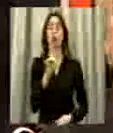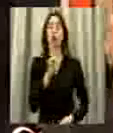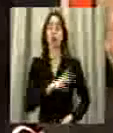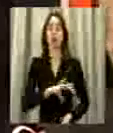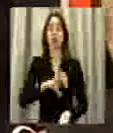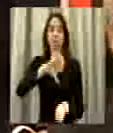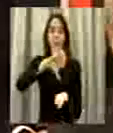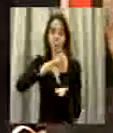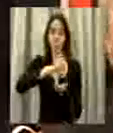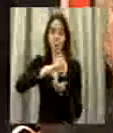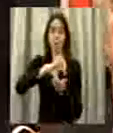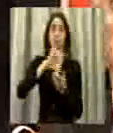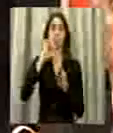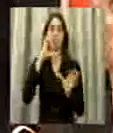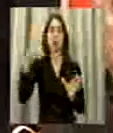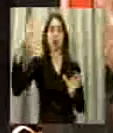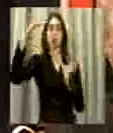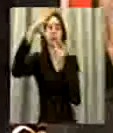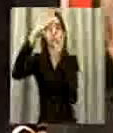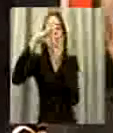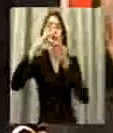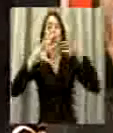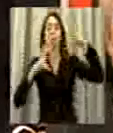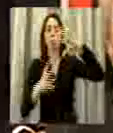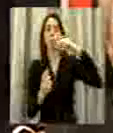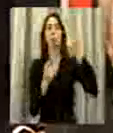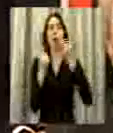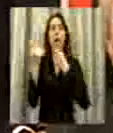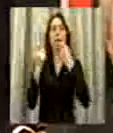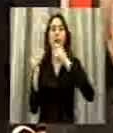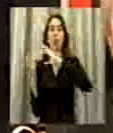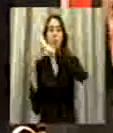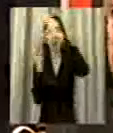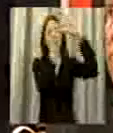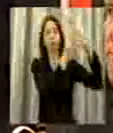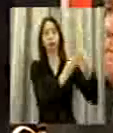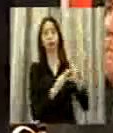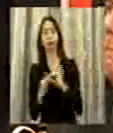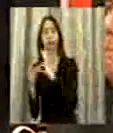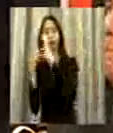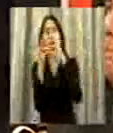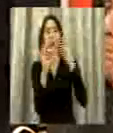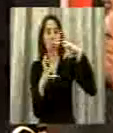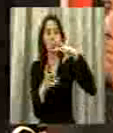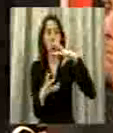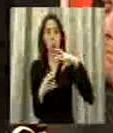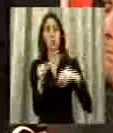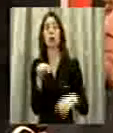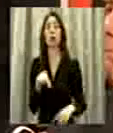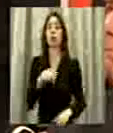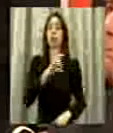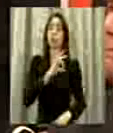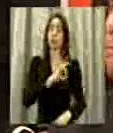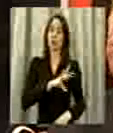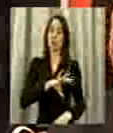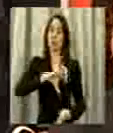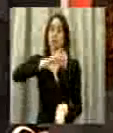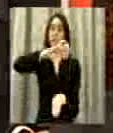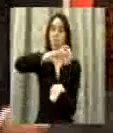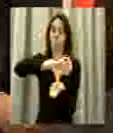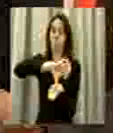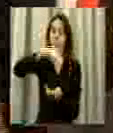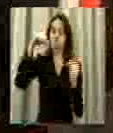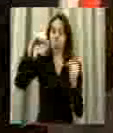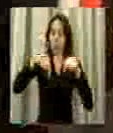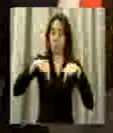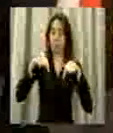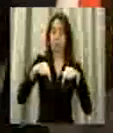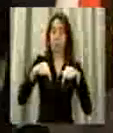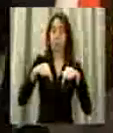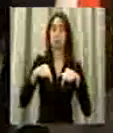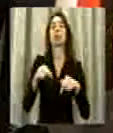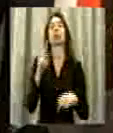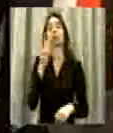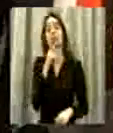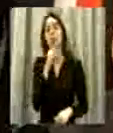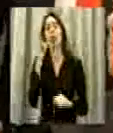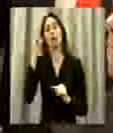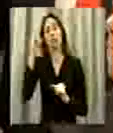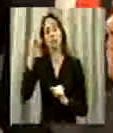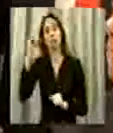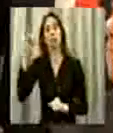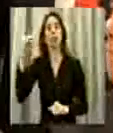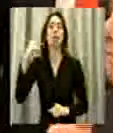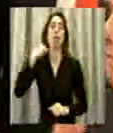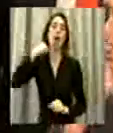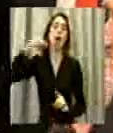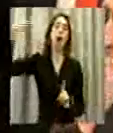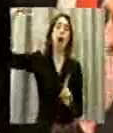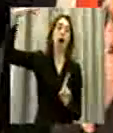país inmerso en el mundo, en una economía globalizada. Nosotros tenemos un país que indudablemente se ve